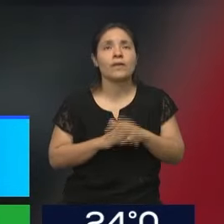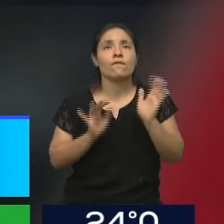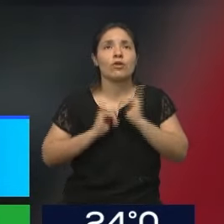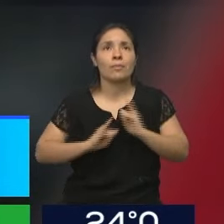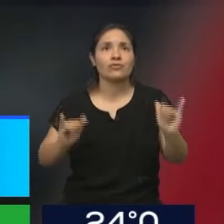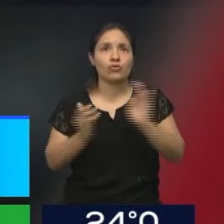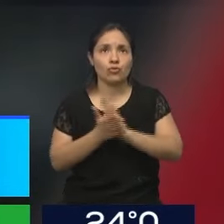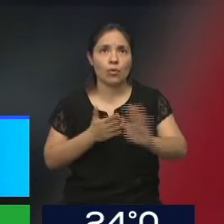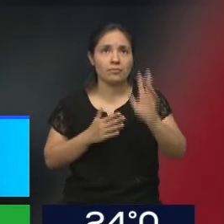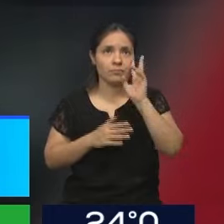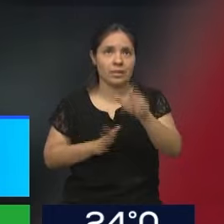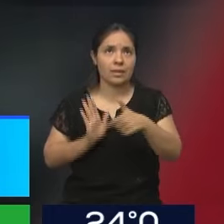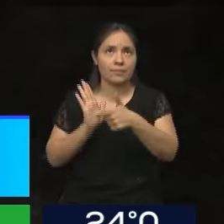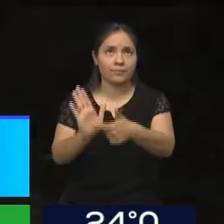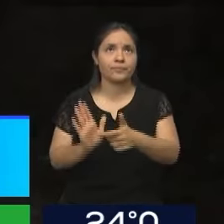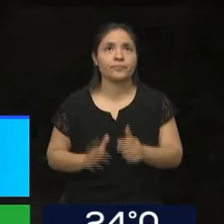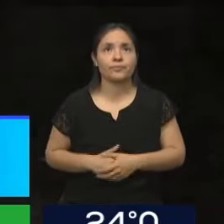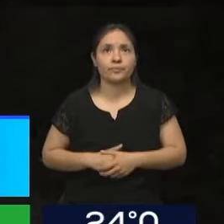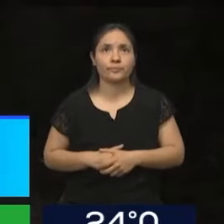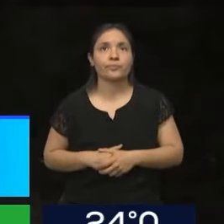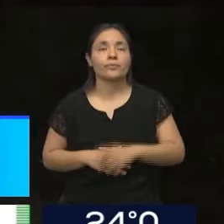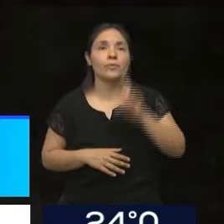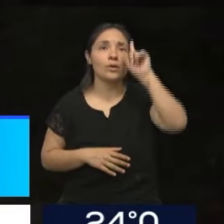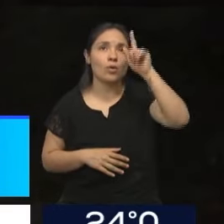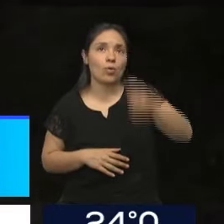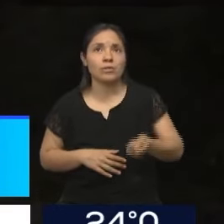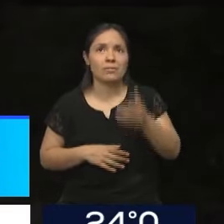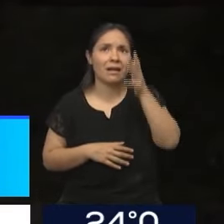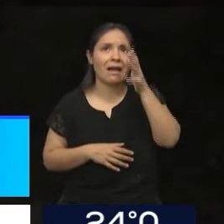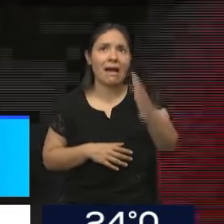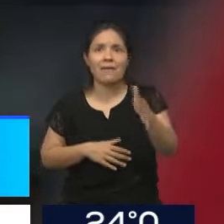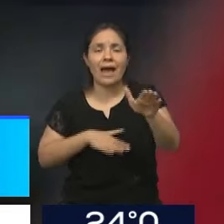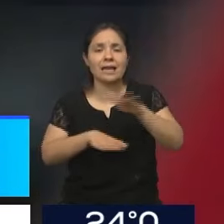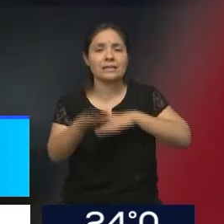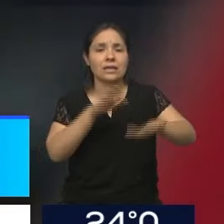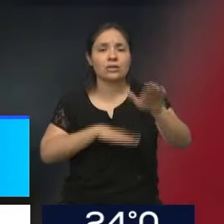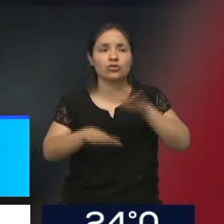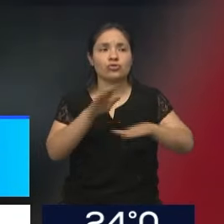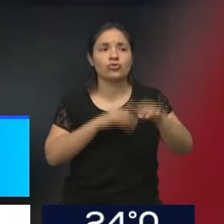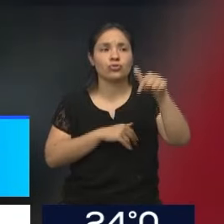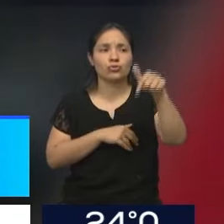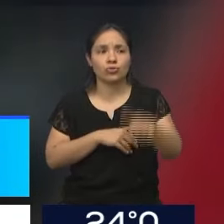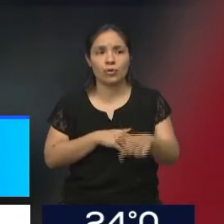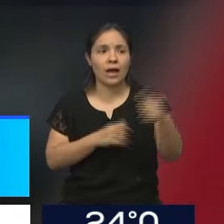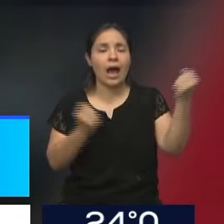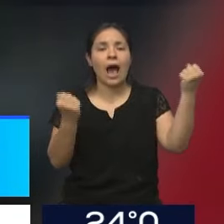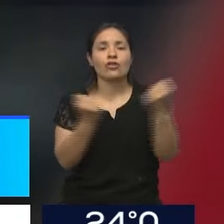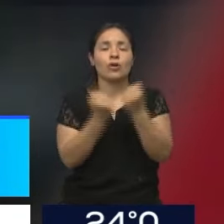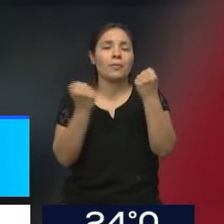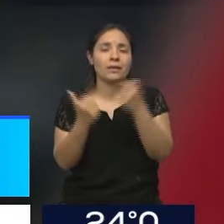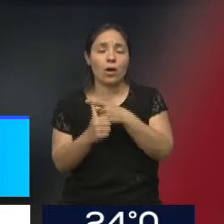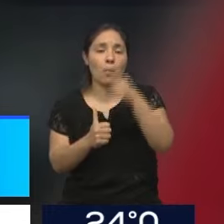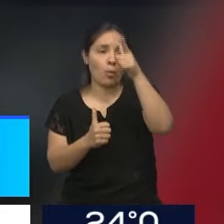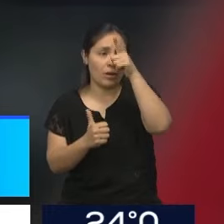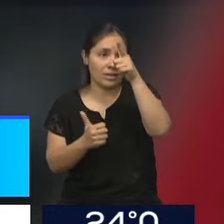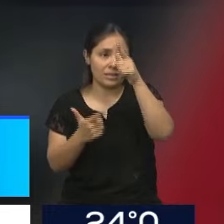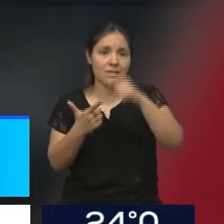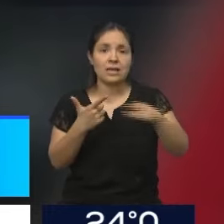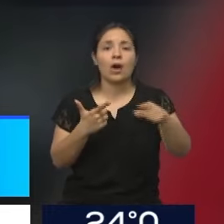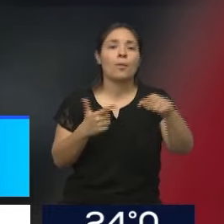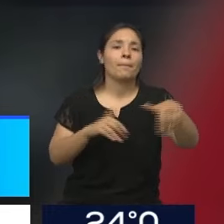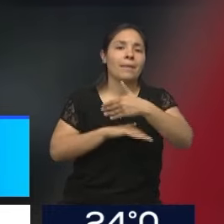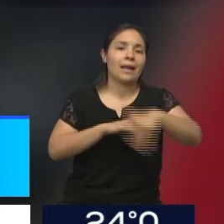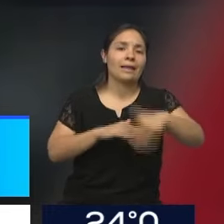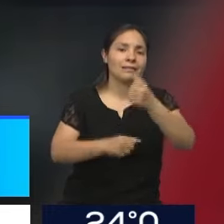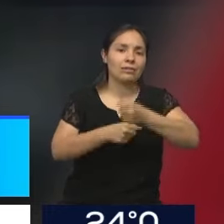Entérese. El juicio por la tragedia del acceso sur en la que murieron atropellados un policía y un agente de tránsito en el